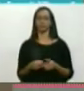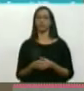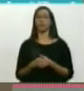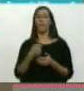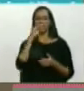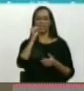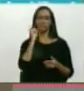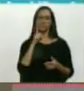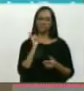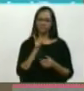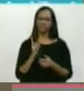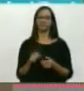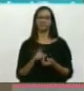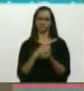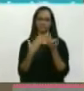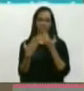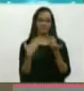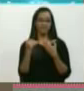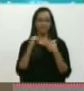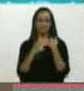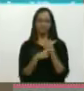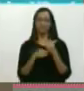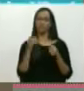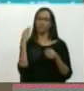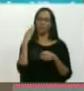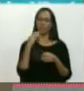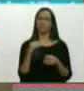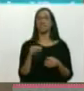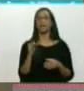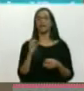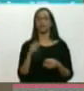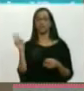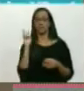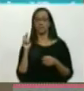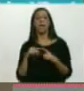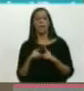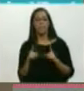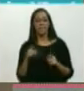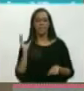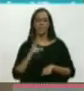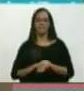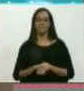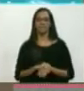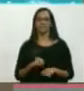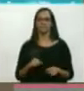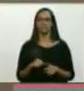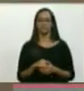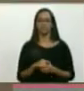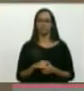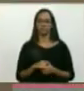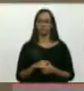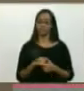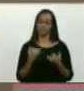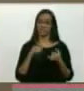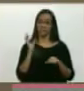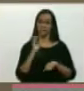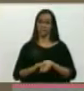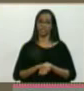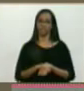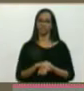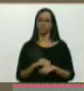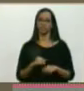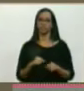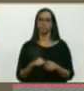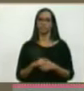Maduro debería hacer un intercambio, dejar a Guaidó en Colombia y a Merlano en Venezuela, pero presa. Pues ya está presa. Bueno, presa está. Pues.